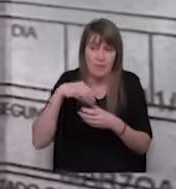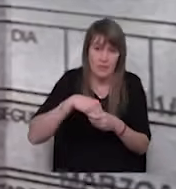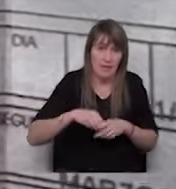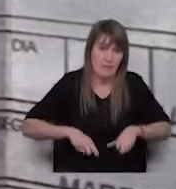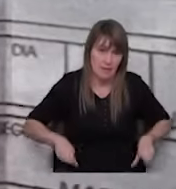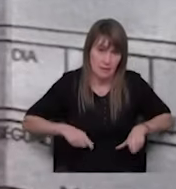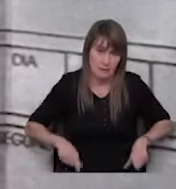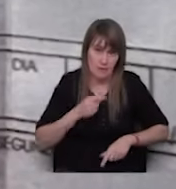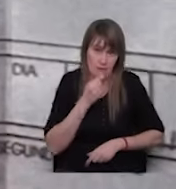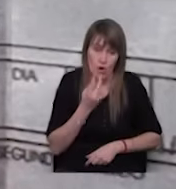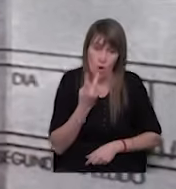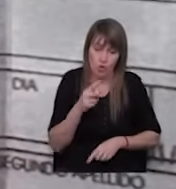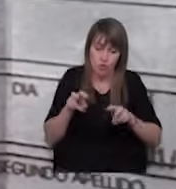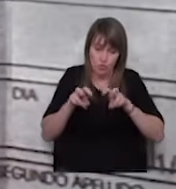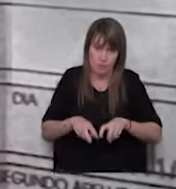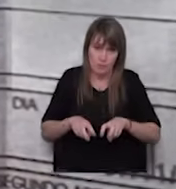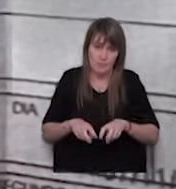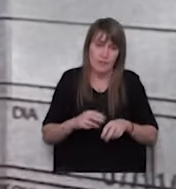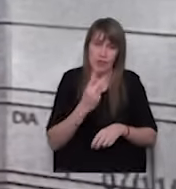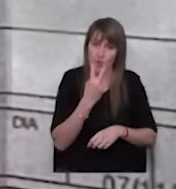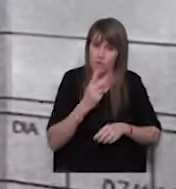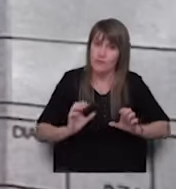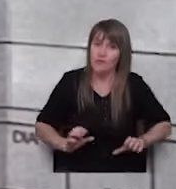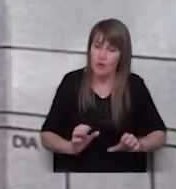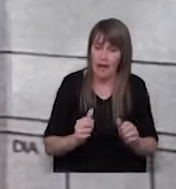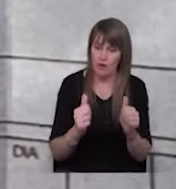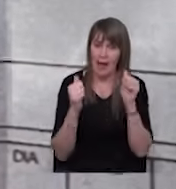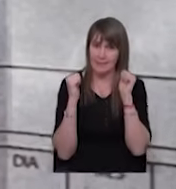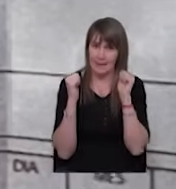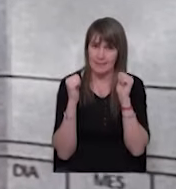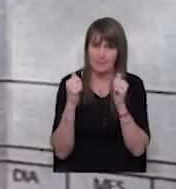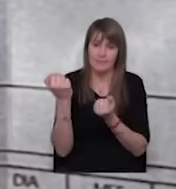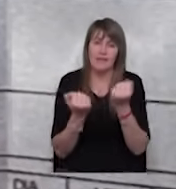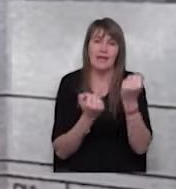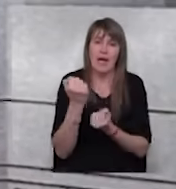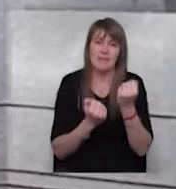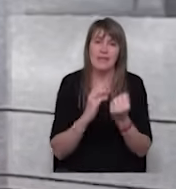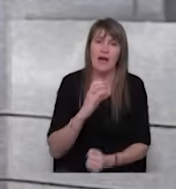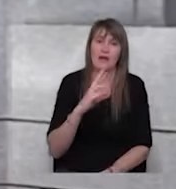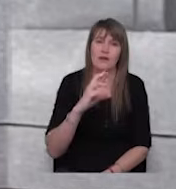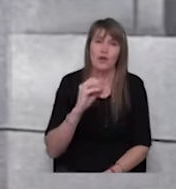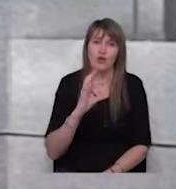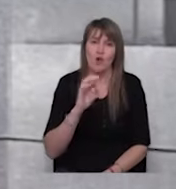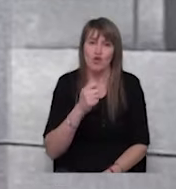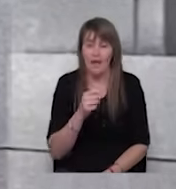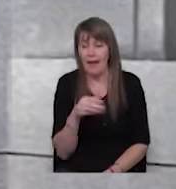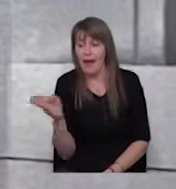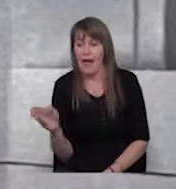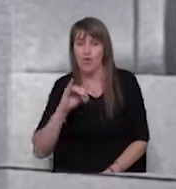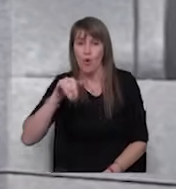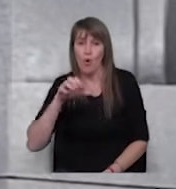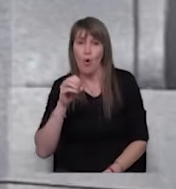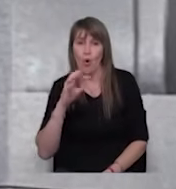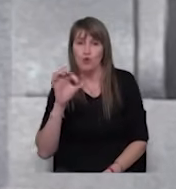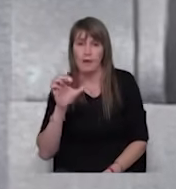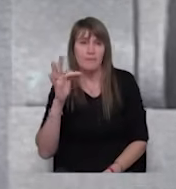ubicaron Castañeto y los dos funcionarios del D4, en el asiento de atrás, conduciendo Crozas y yendo a su lado José. Al parecer Fleita no